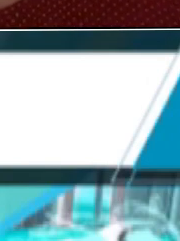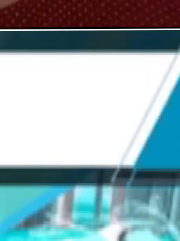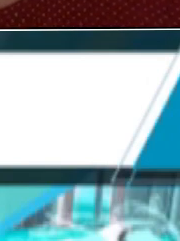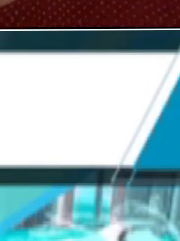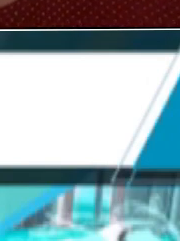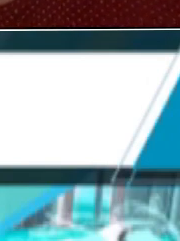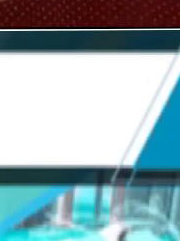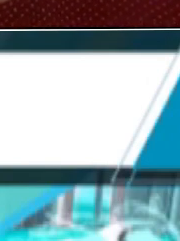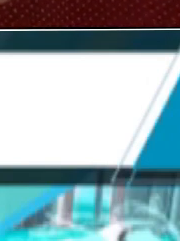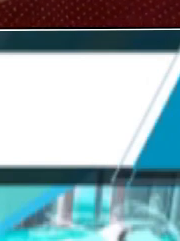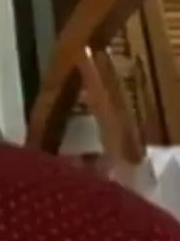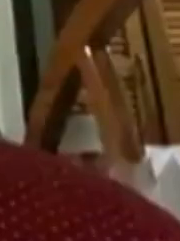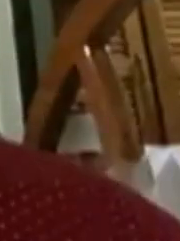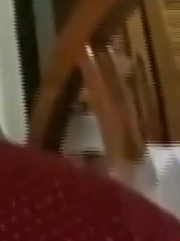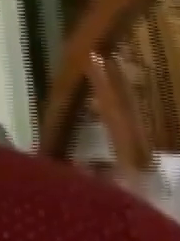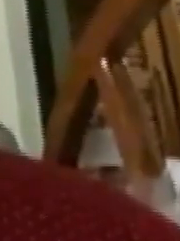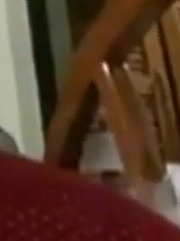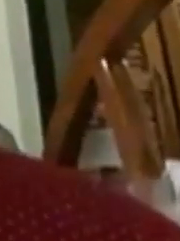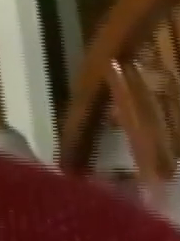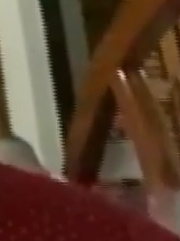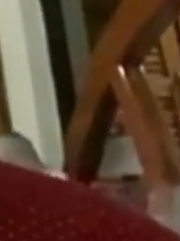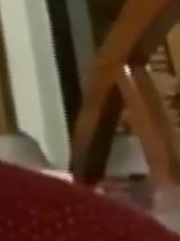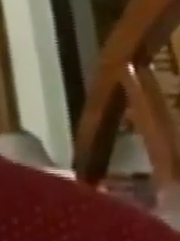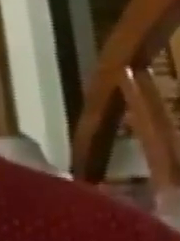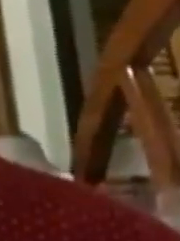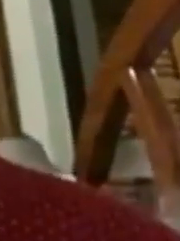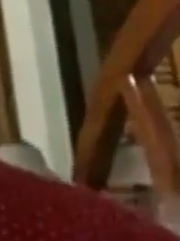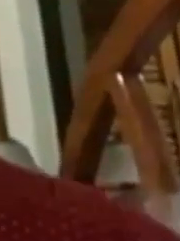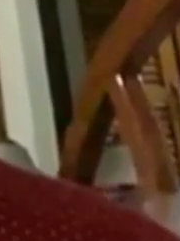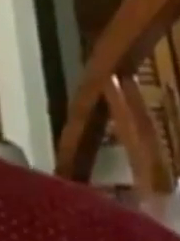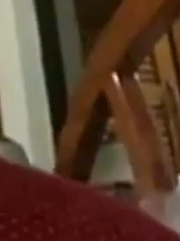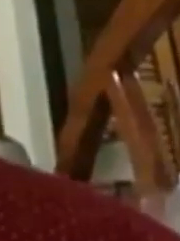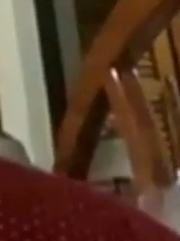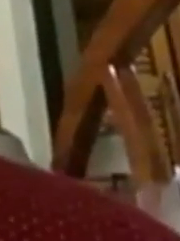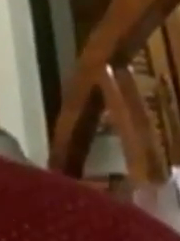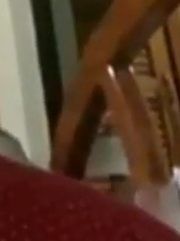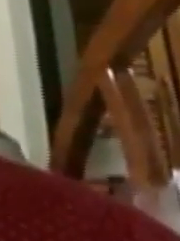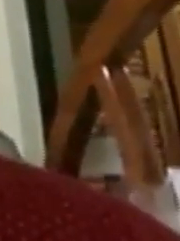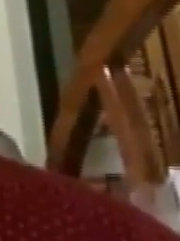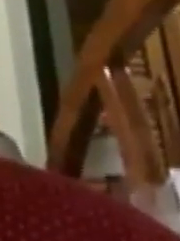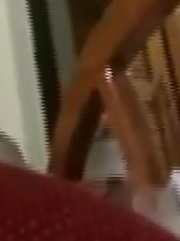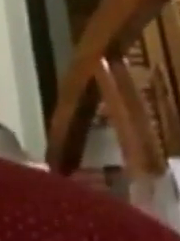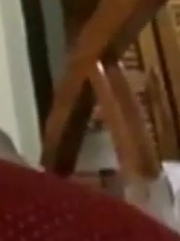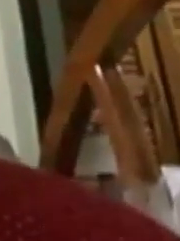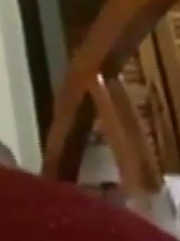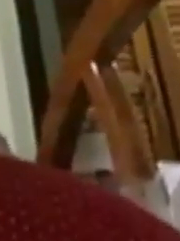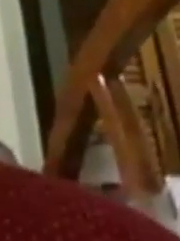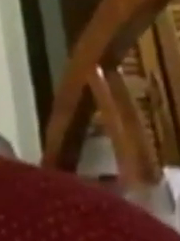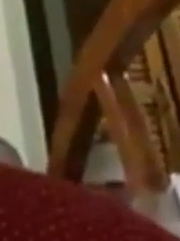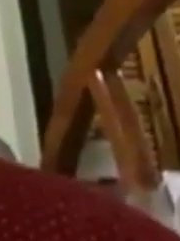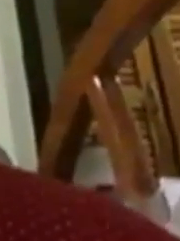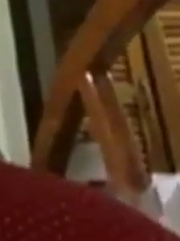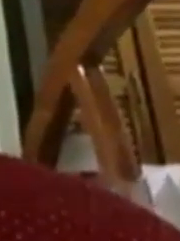Cervantes? Bueno, eso es muy importante. Nosotros estamos cuidándonos con todo el equipo de protección personal.